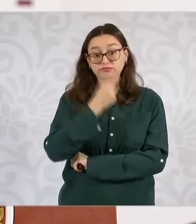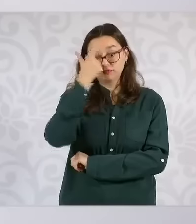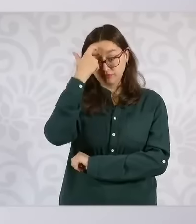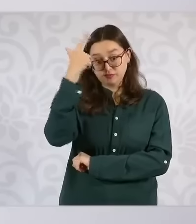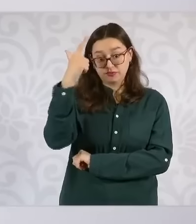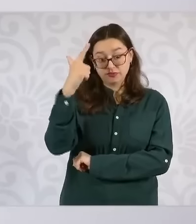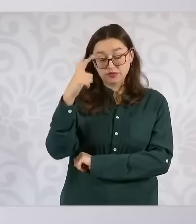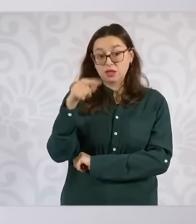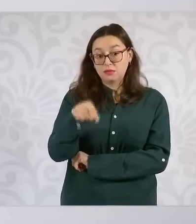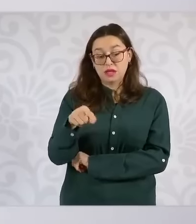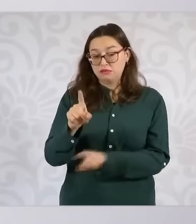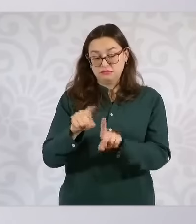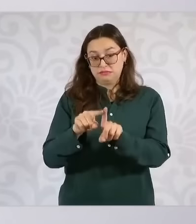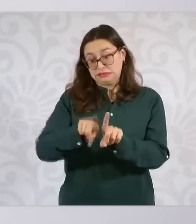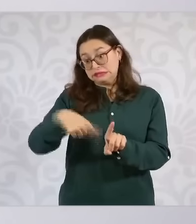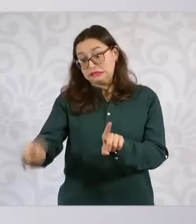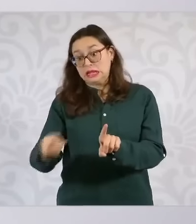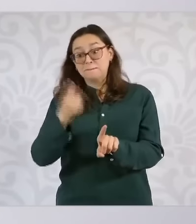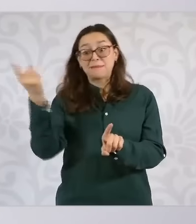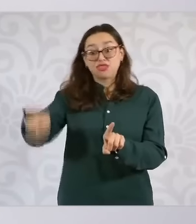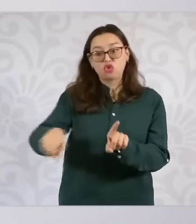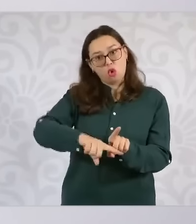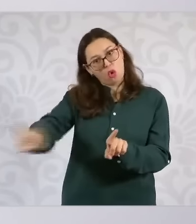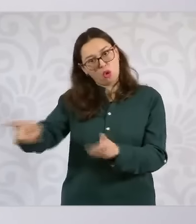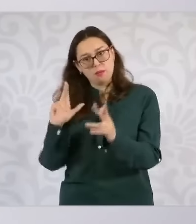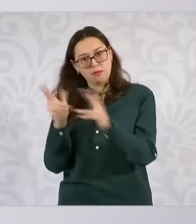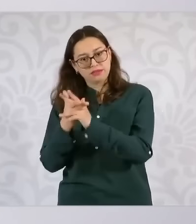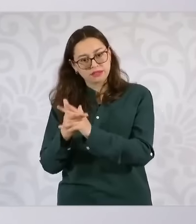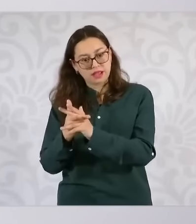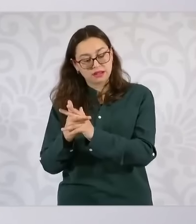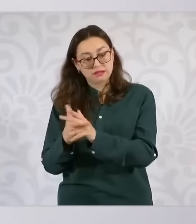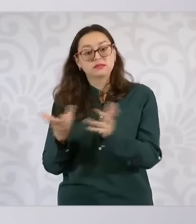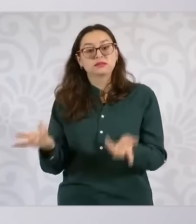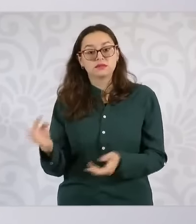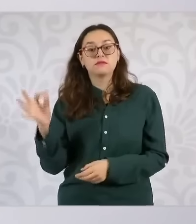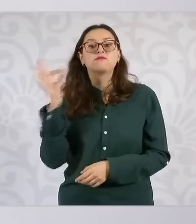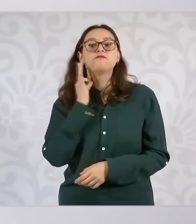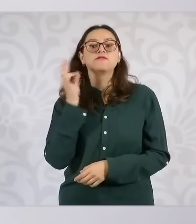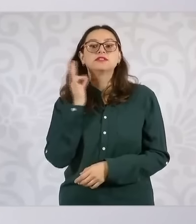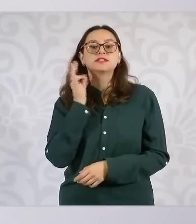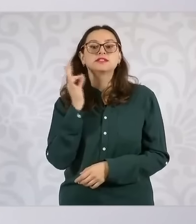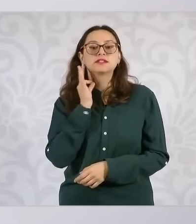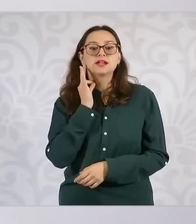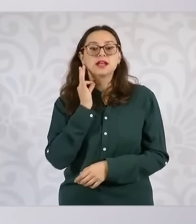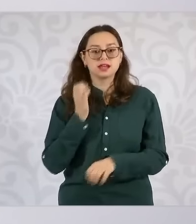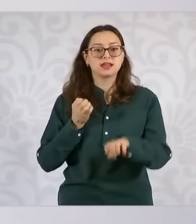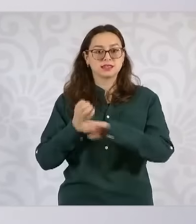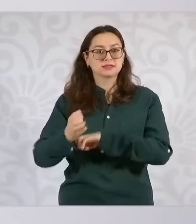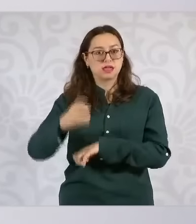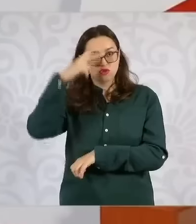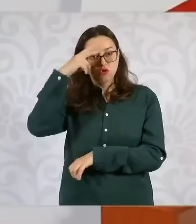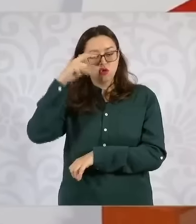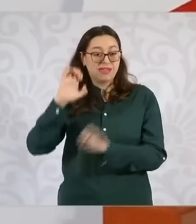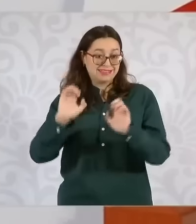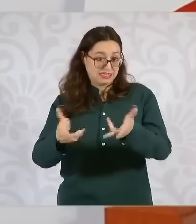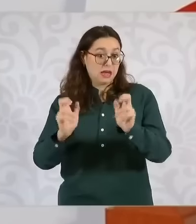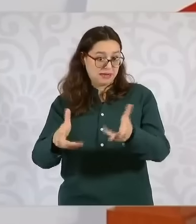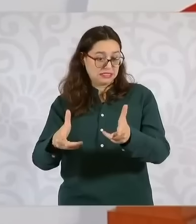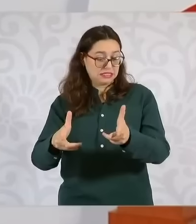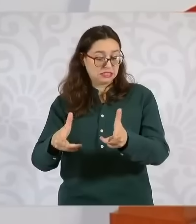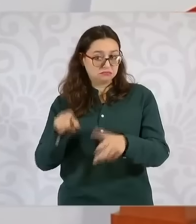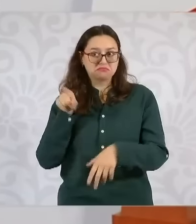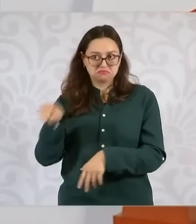material del homicidio del padre Marcelo lo hizo la Fiscalía General de Justicia del Estado de Chiapas y